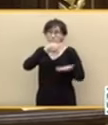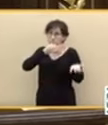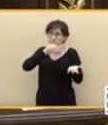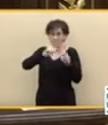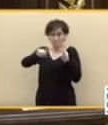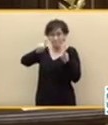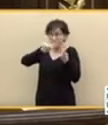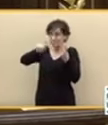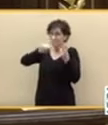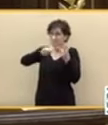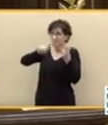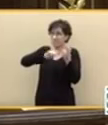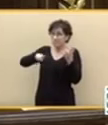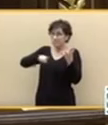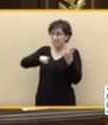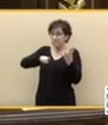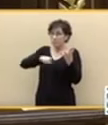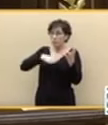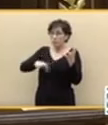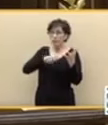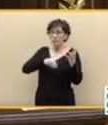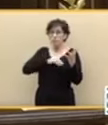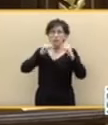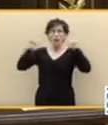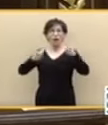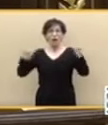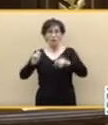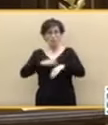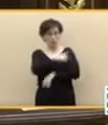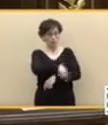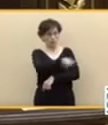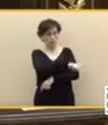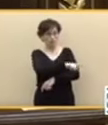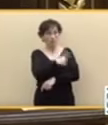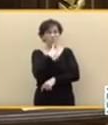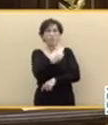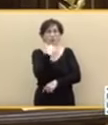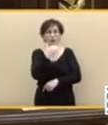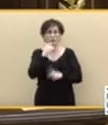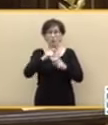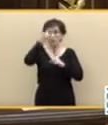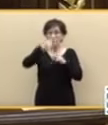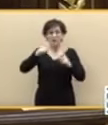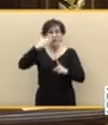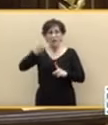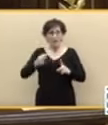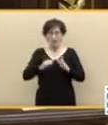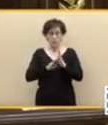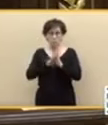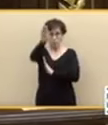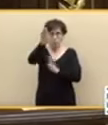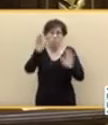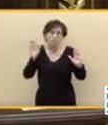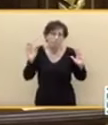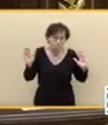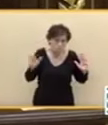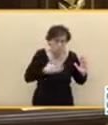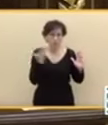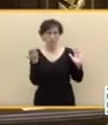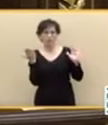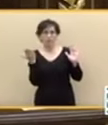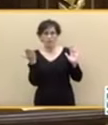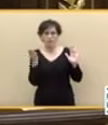alarme porque cuando ustedes abren la boca se dispara la prima de riesgo? Tal vez. Sin duda tiene que ver con el hecho de que